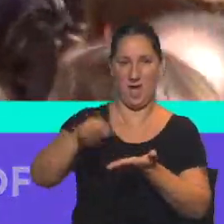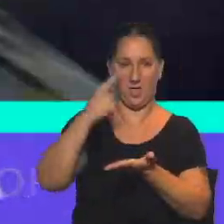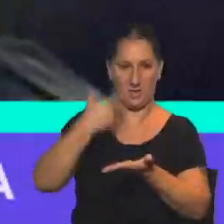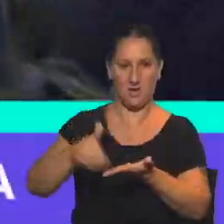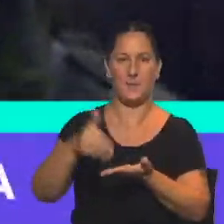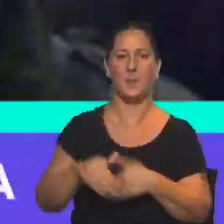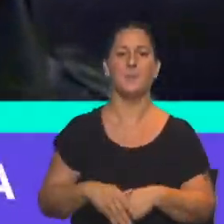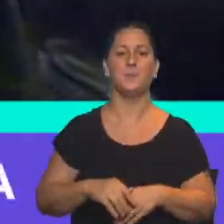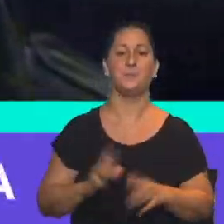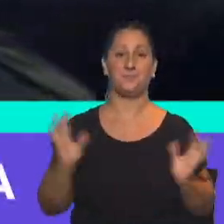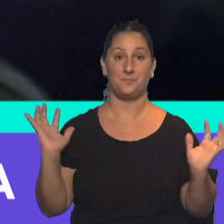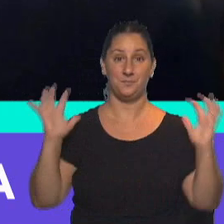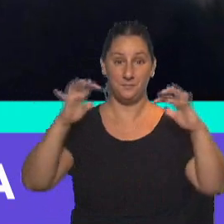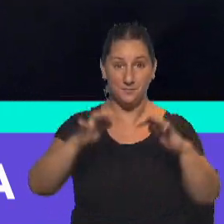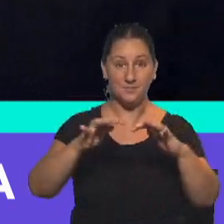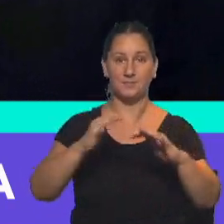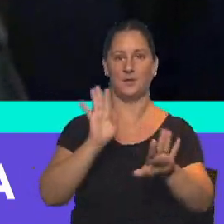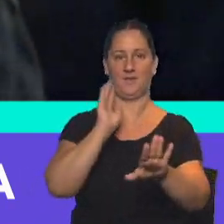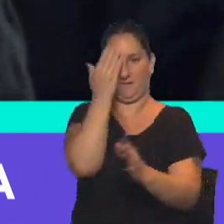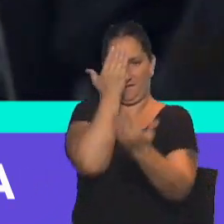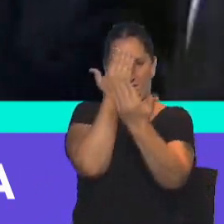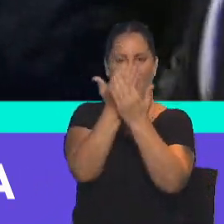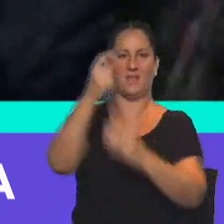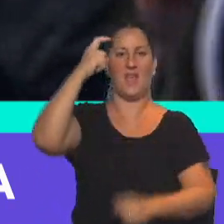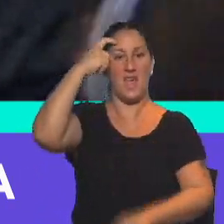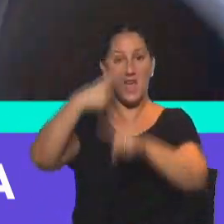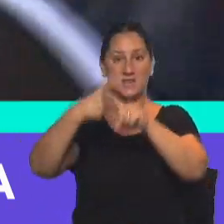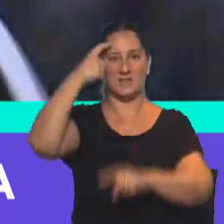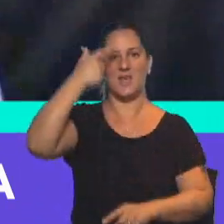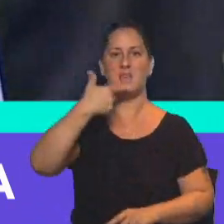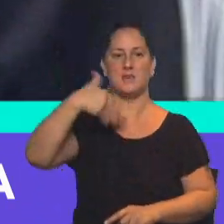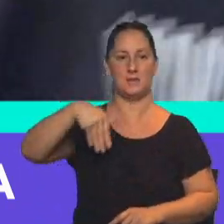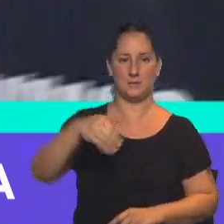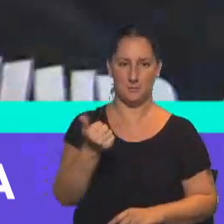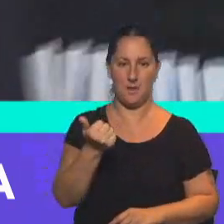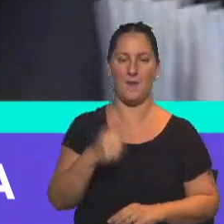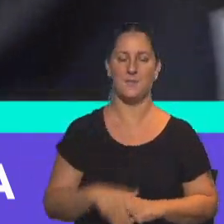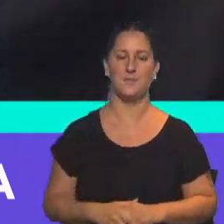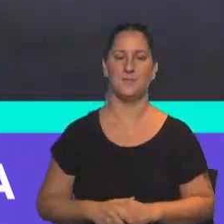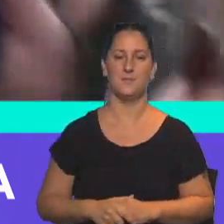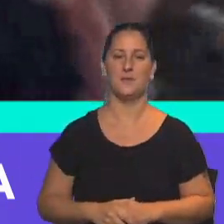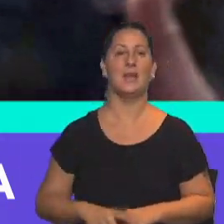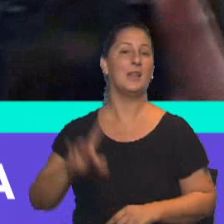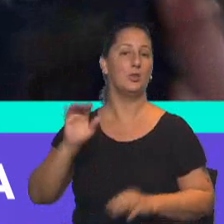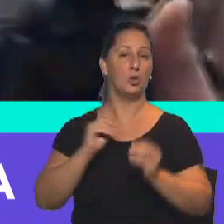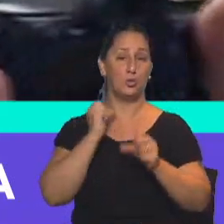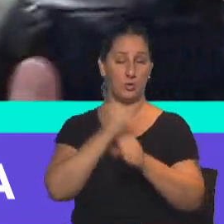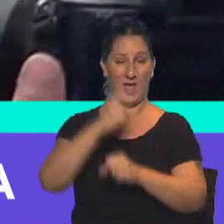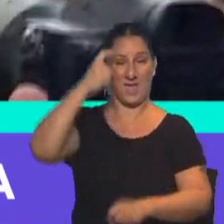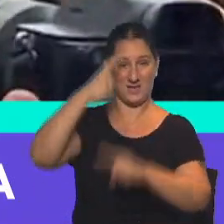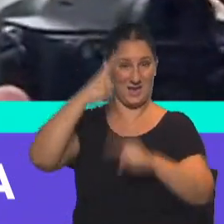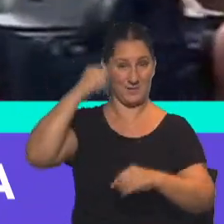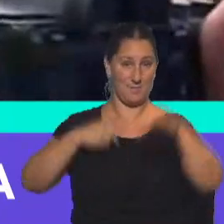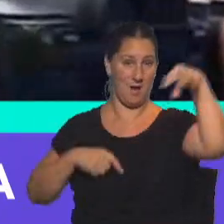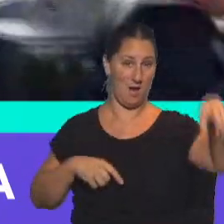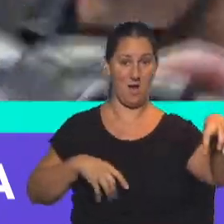que comenzó en la puerta de la ex ESMA y va a unir estos 13 kilómetros